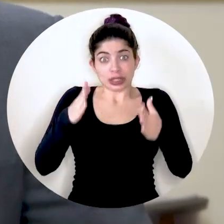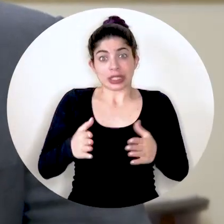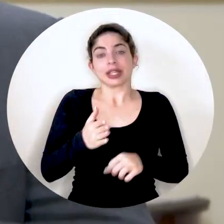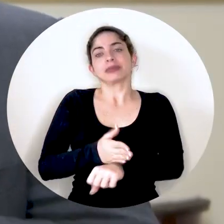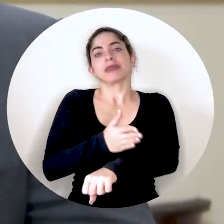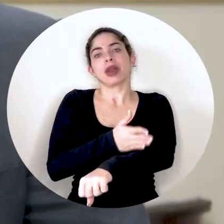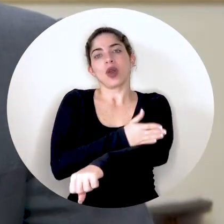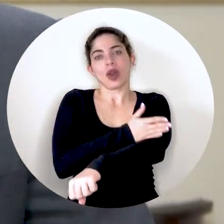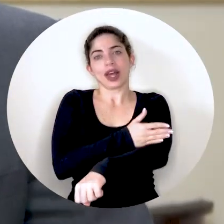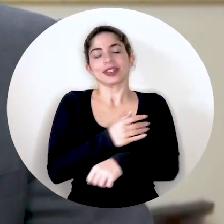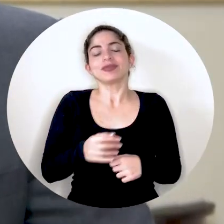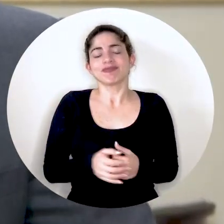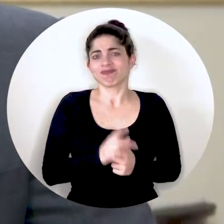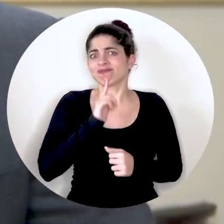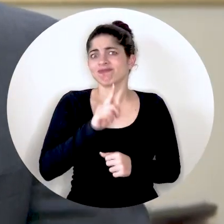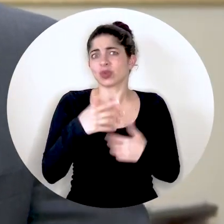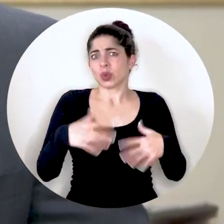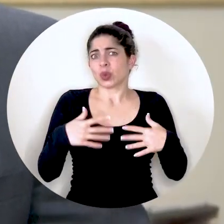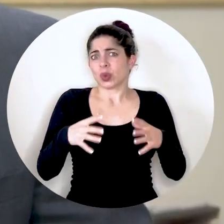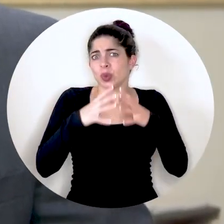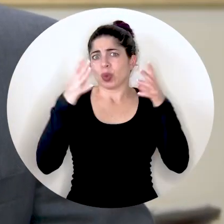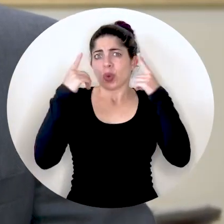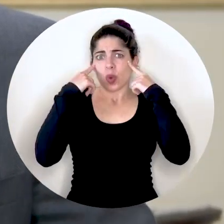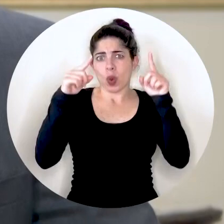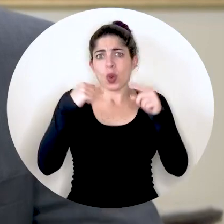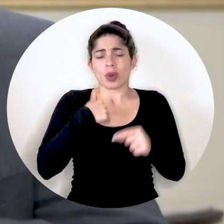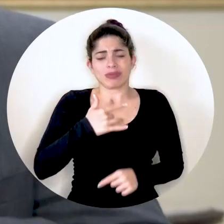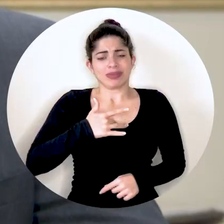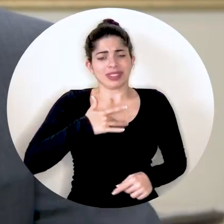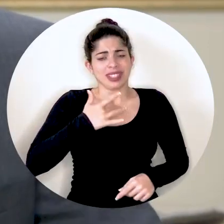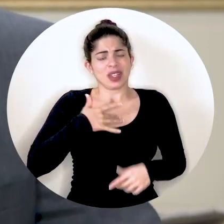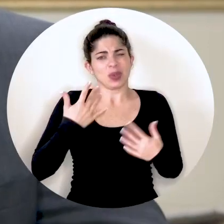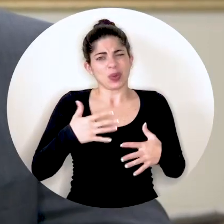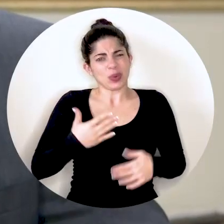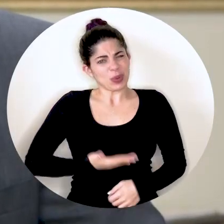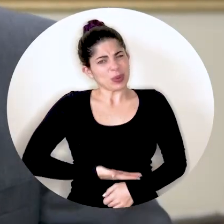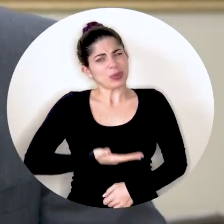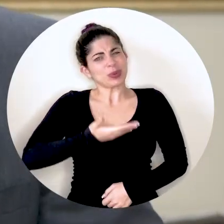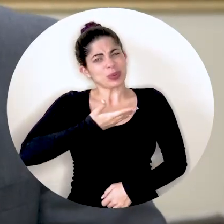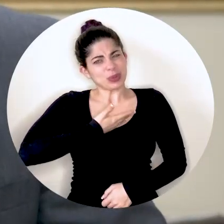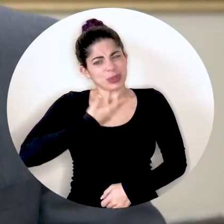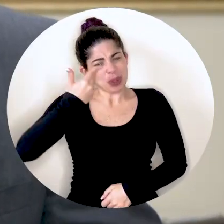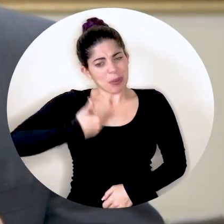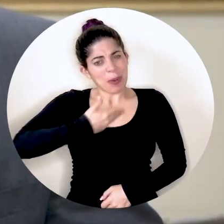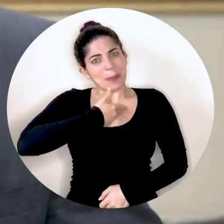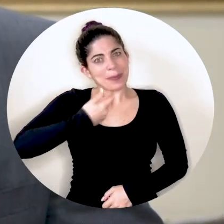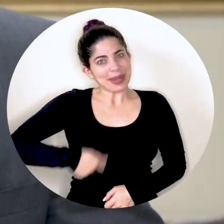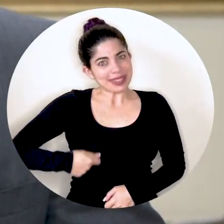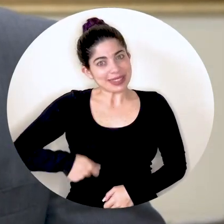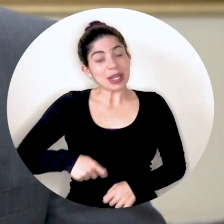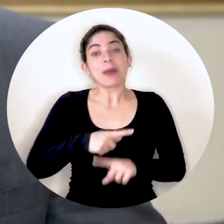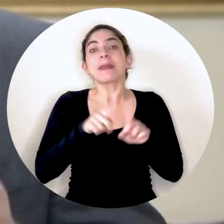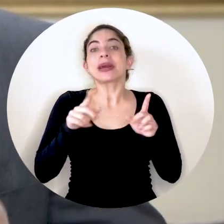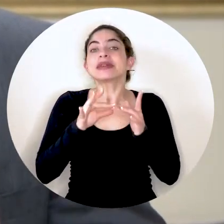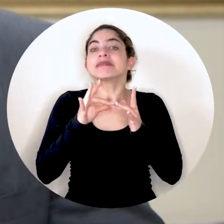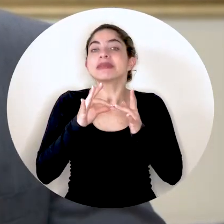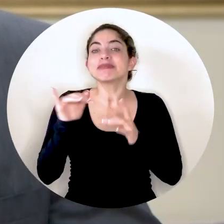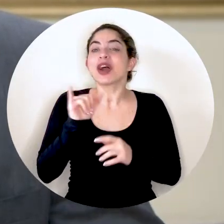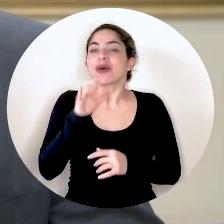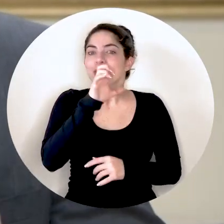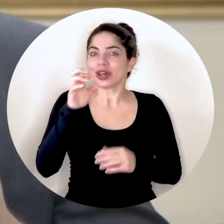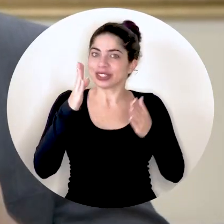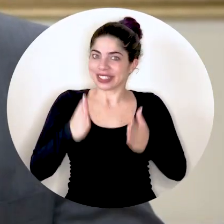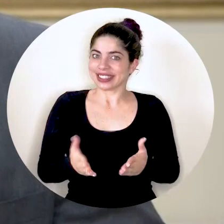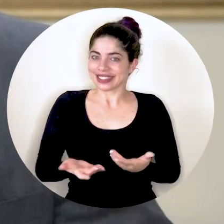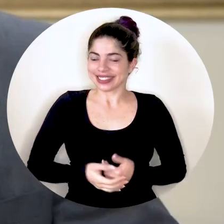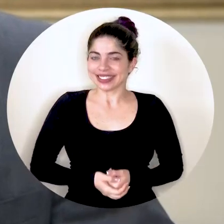y los costarricenses. Es un gran logro y me siento muy orgulloso como presidente, pero